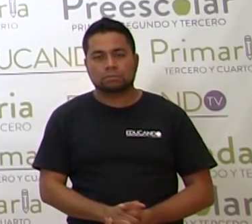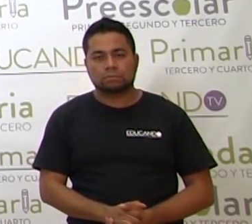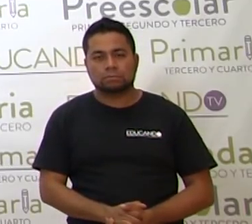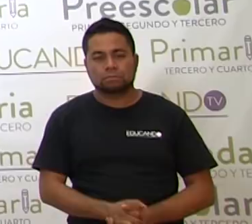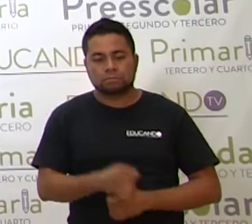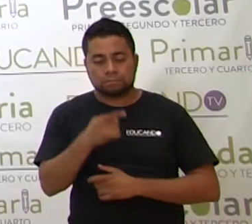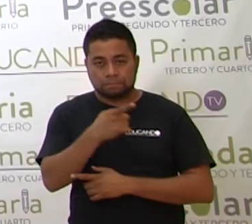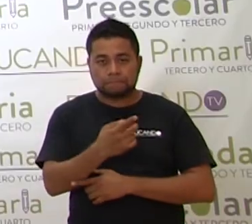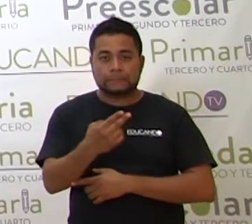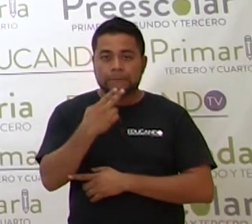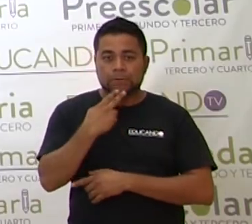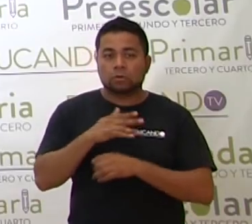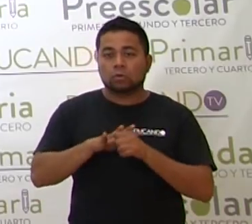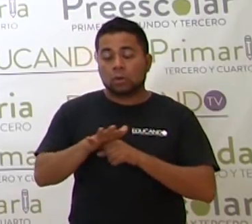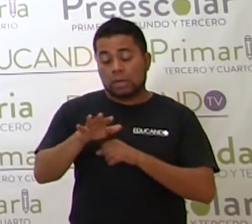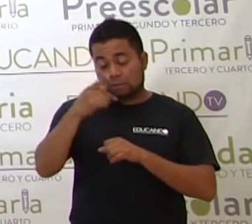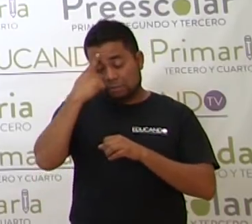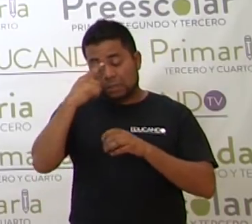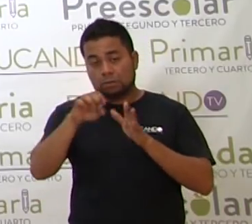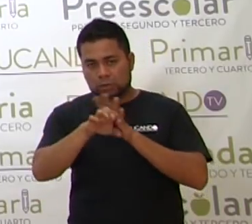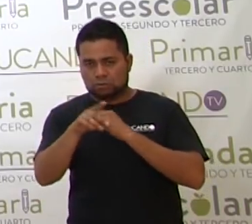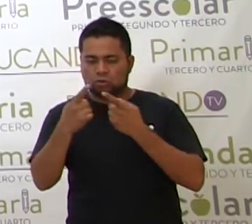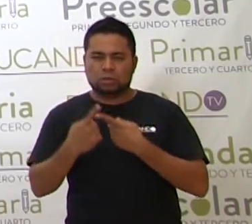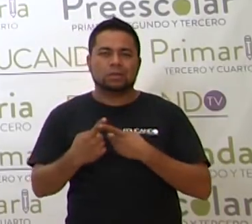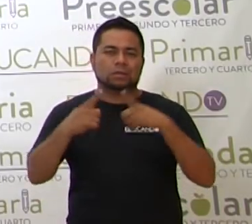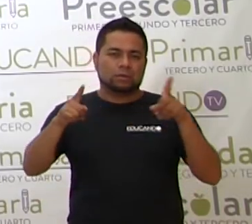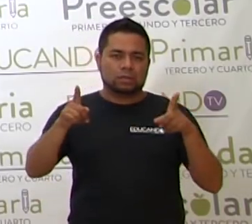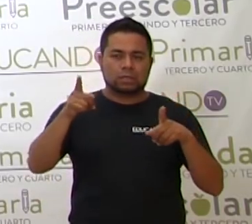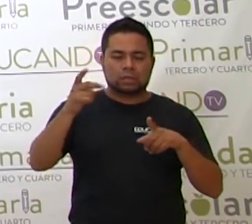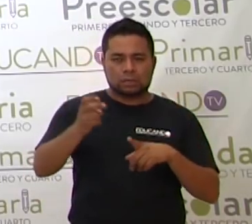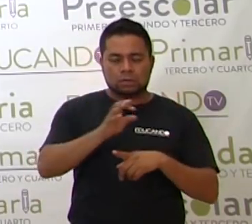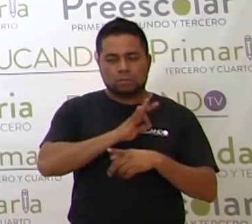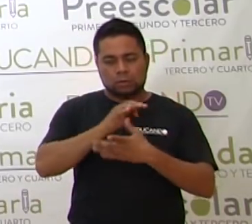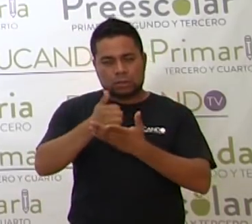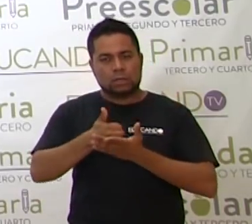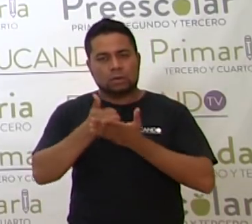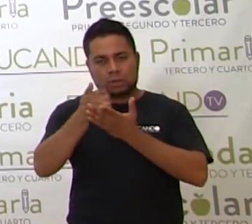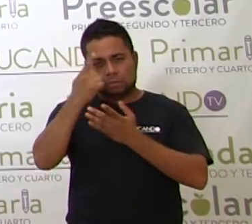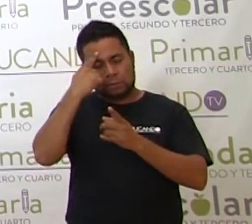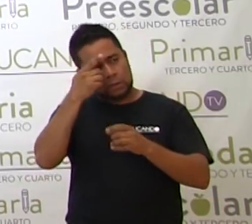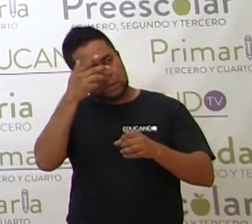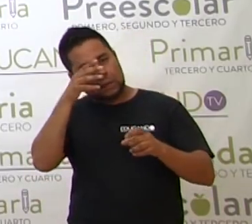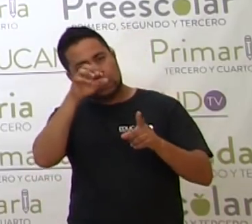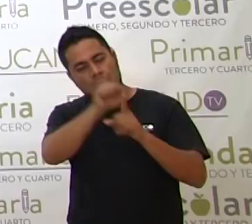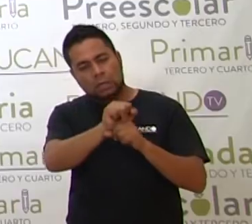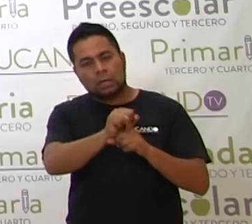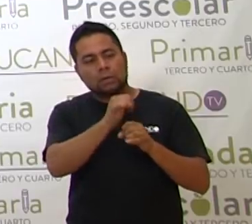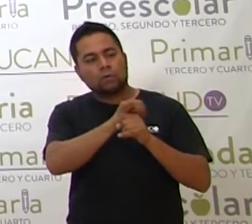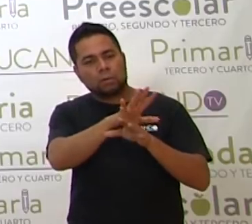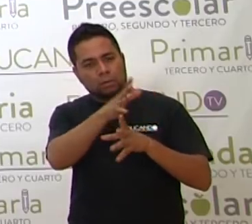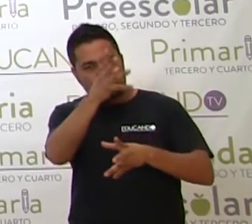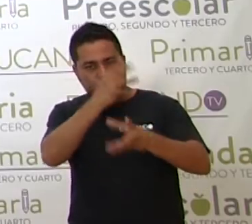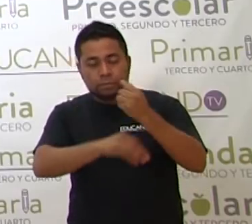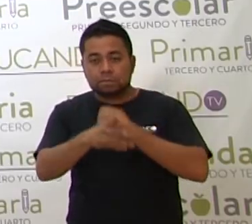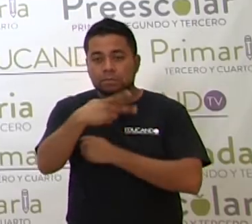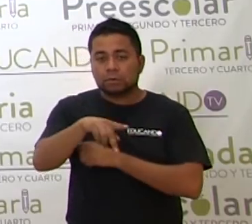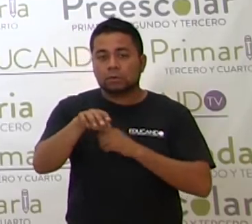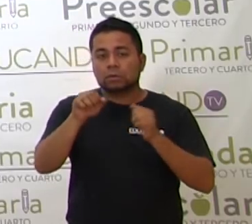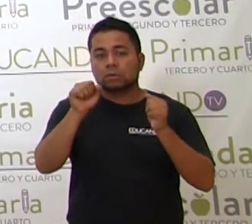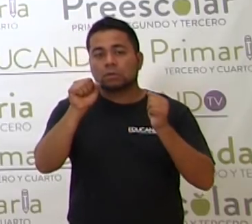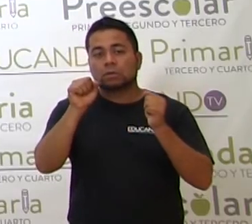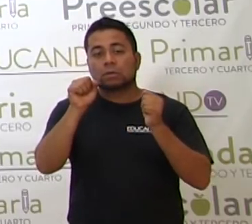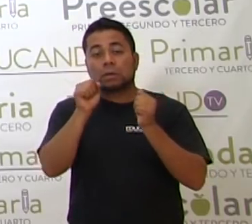estamos utilizando una diferencia que te va a permitir obtener información, ¿bien? Pero de